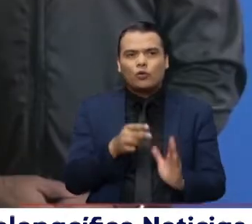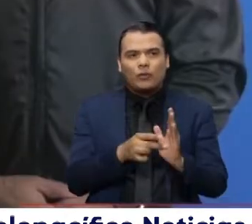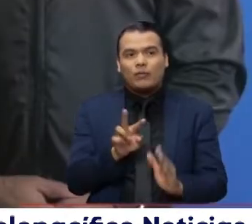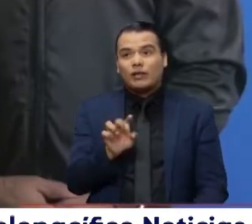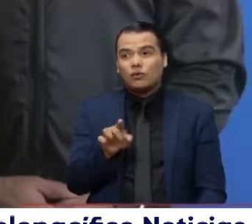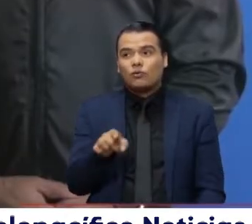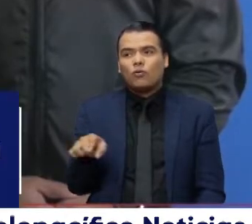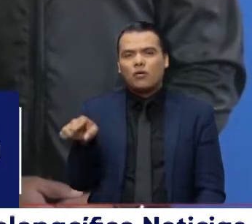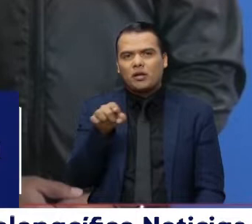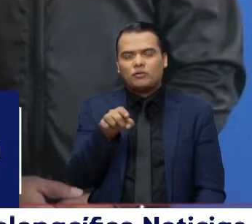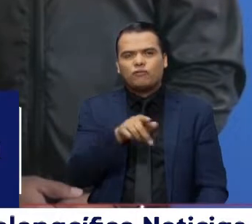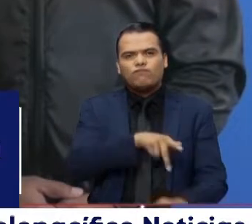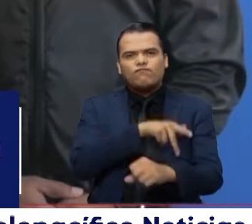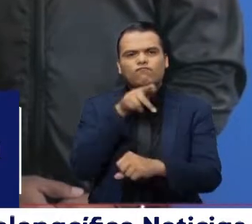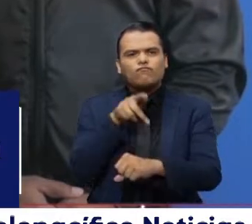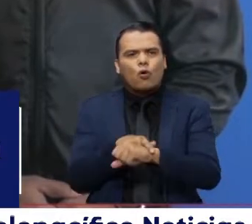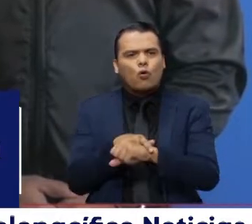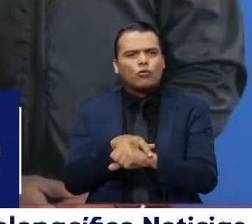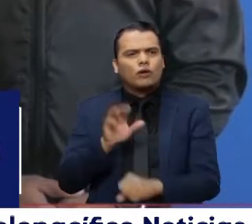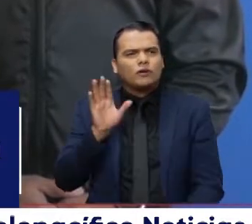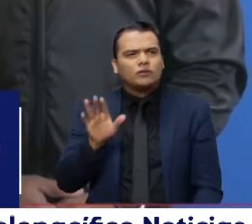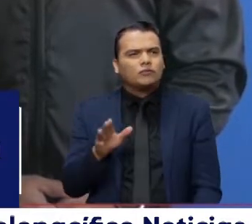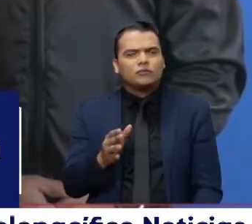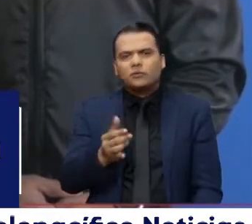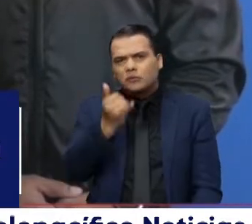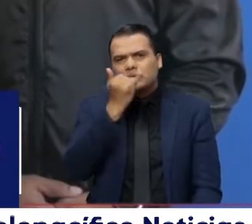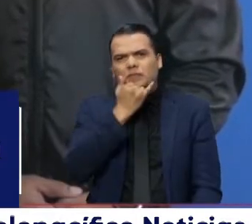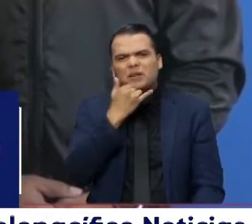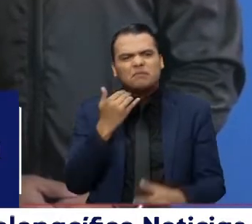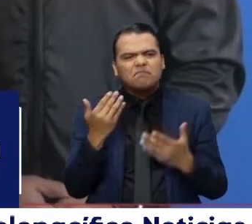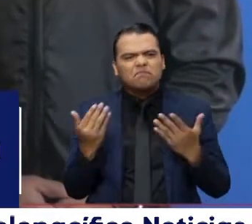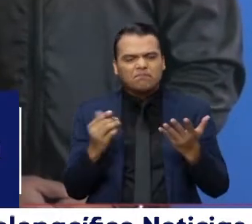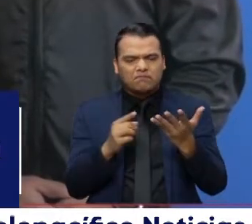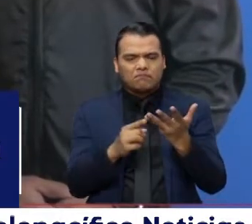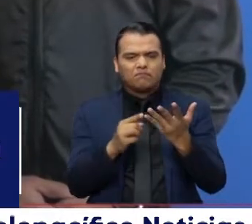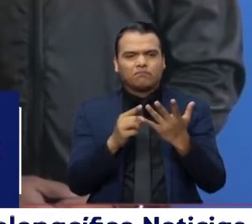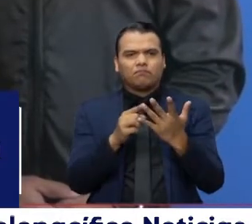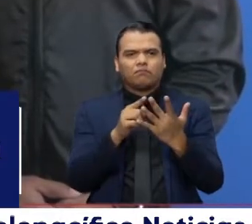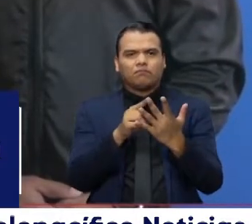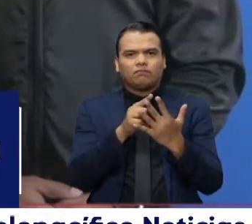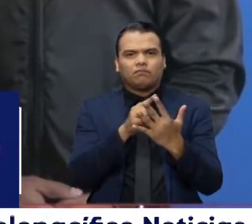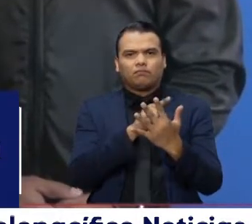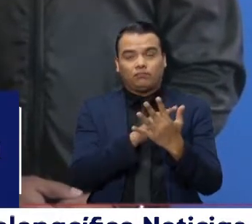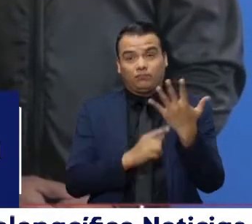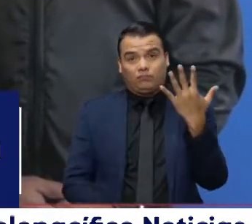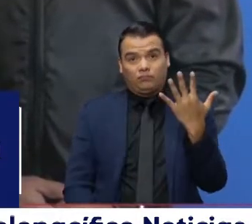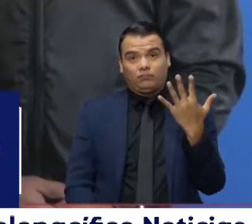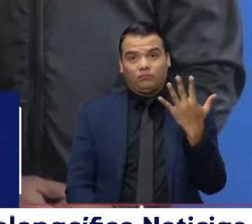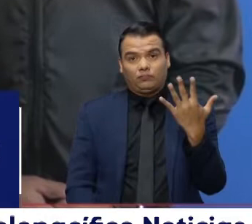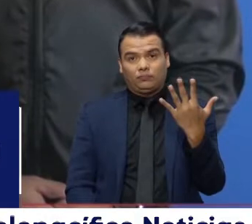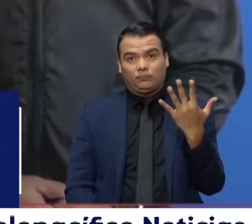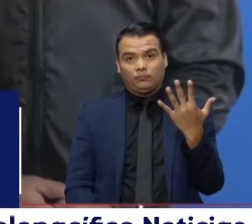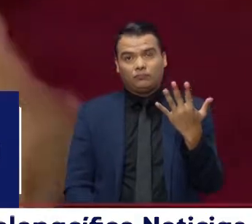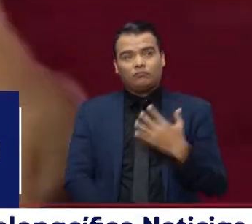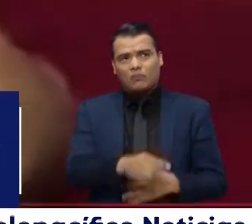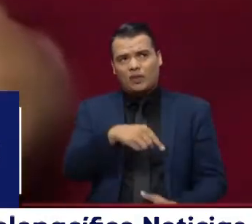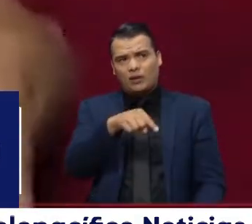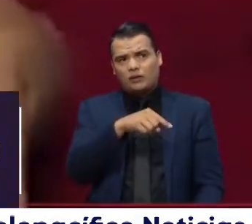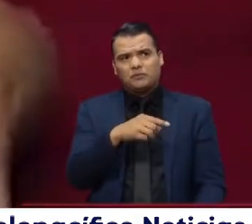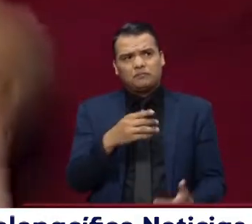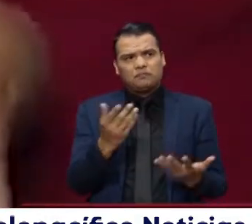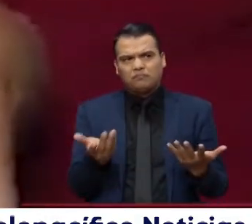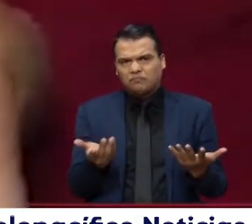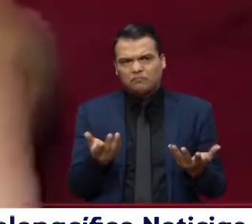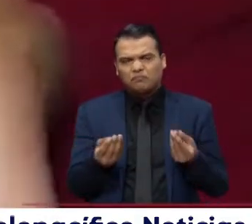les atribuyen 5 eventos delictivos en los que tuvieron distintos niveles de participación, como